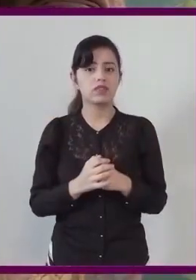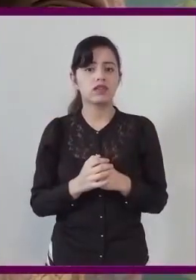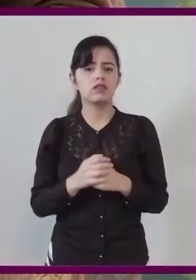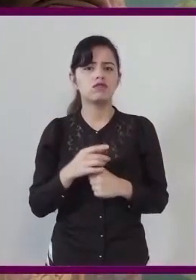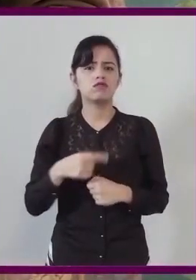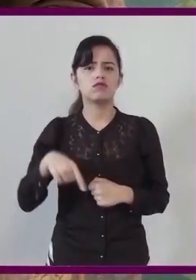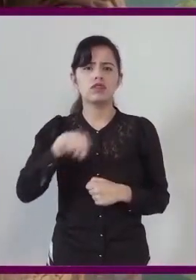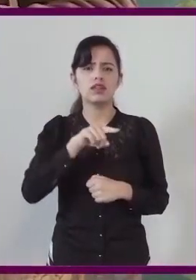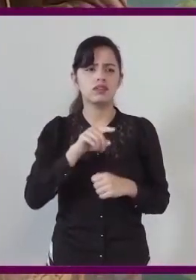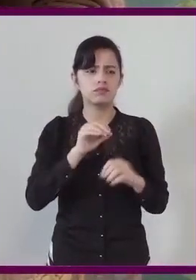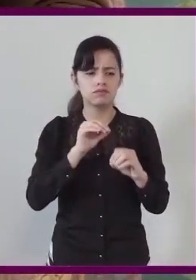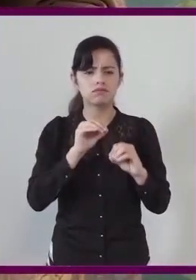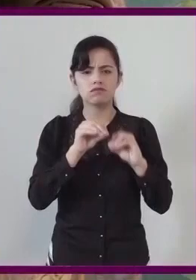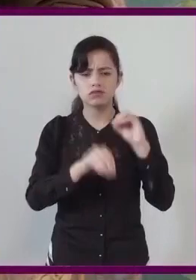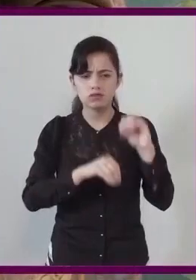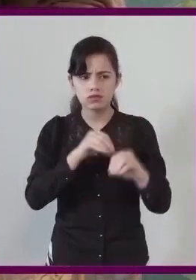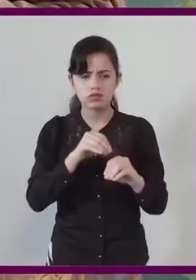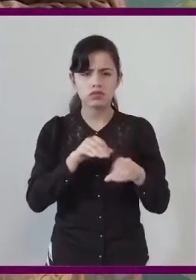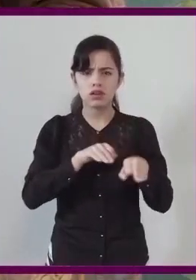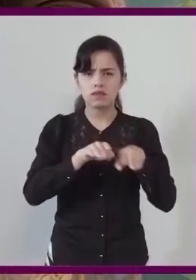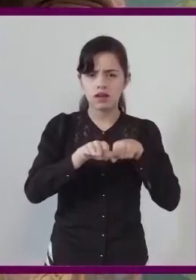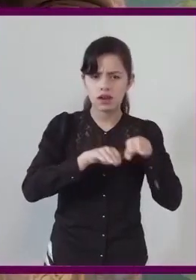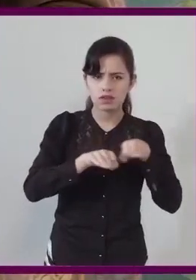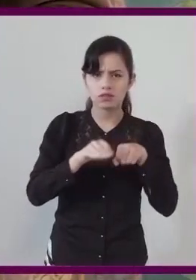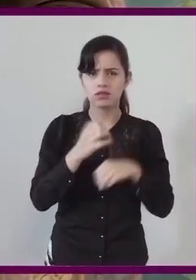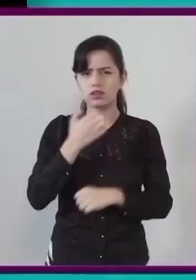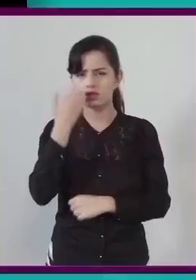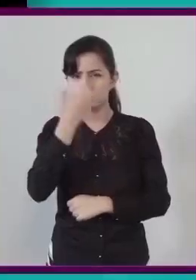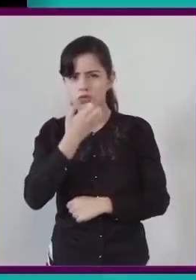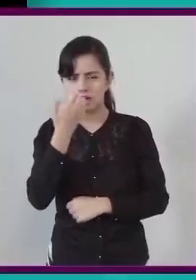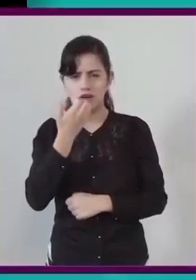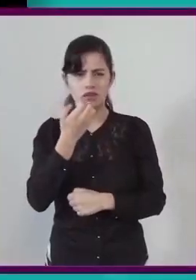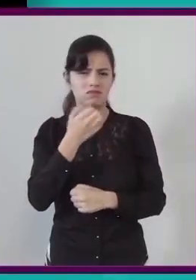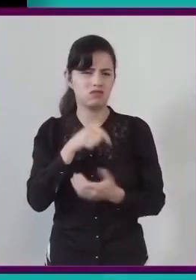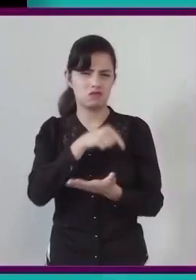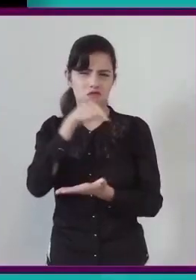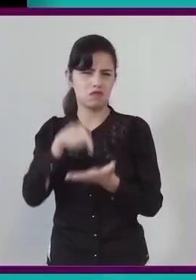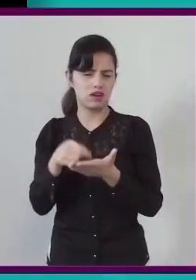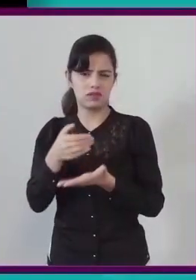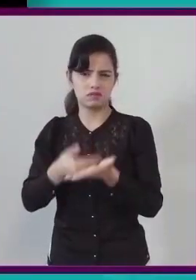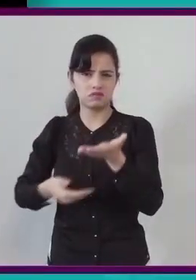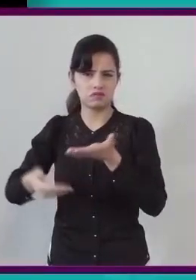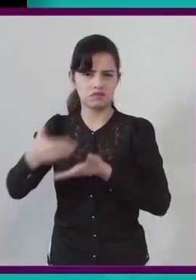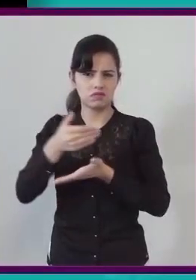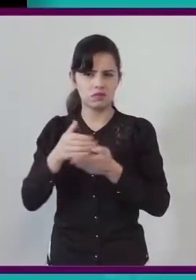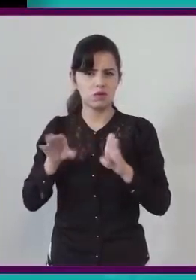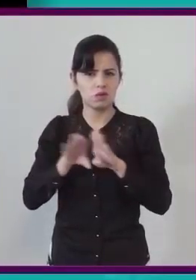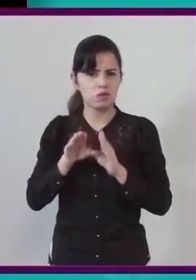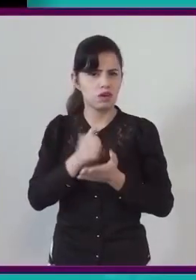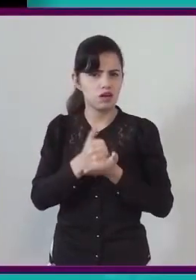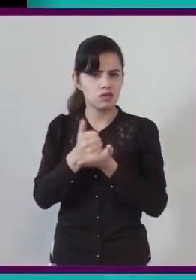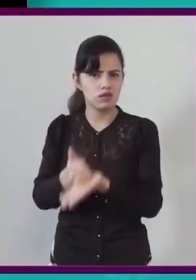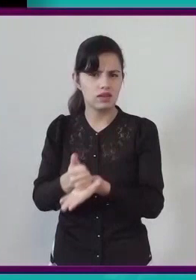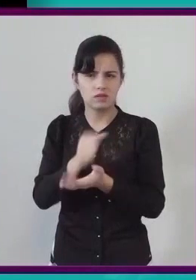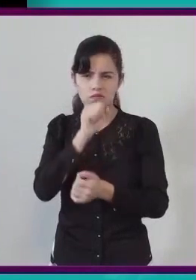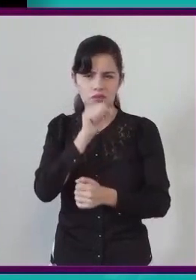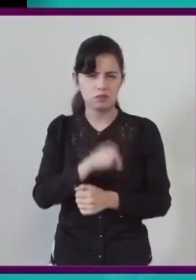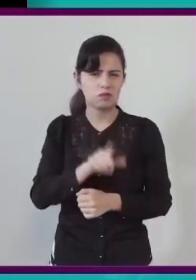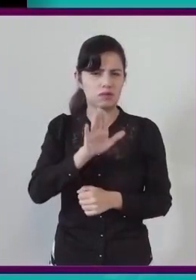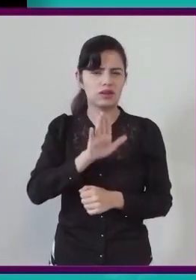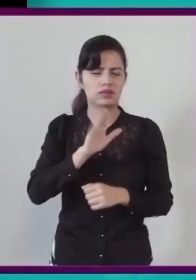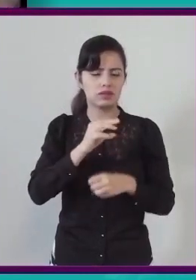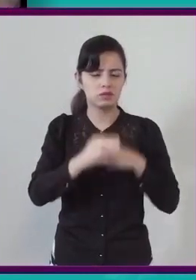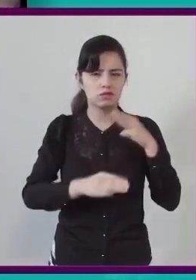espacios donde estudiamos, donde trabajamos y convivimos con los demás, que es lo mismo que construir nuestro mundo, sin olvidar